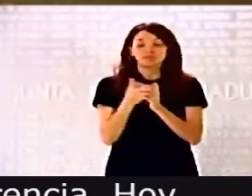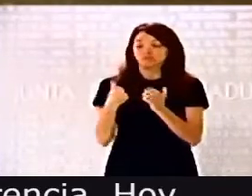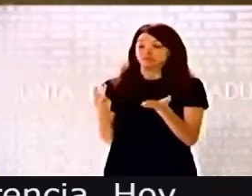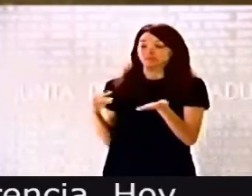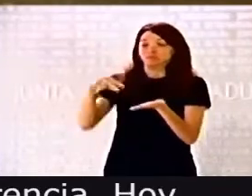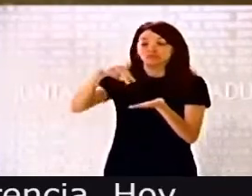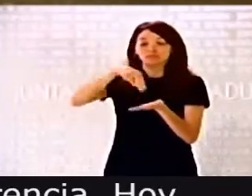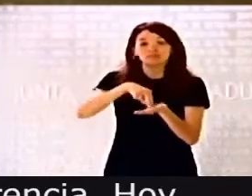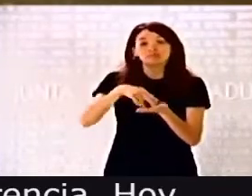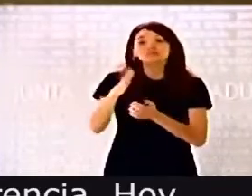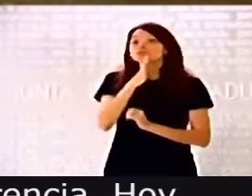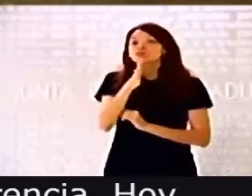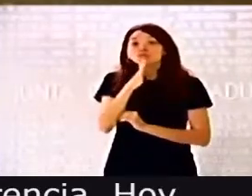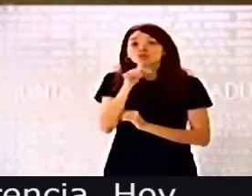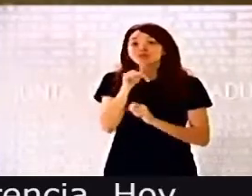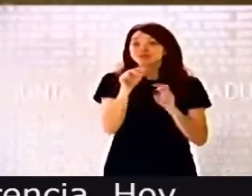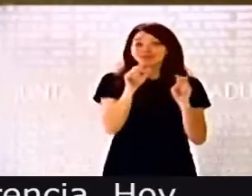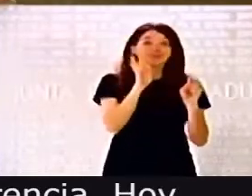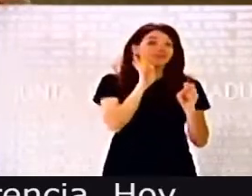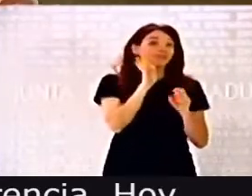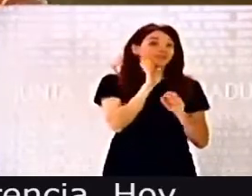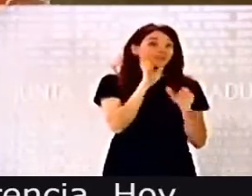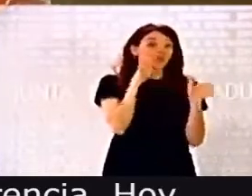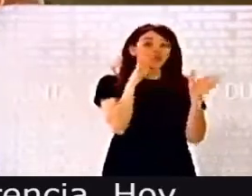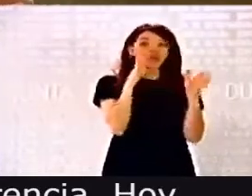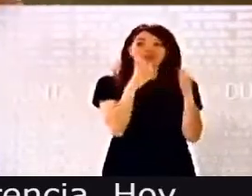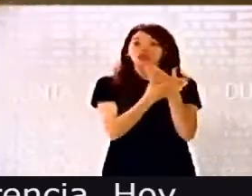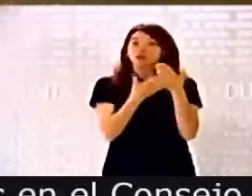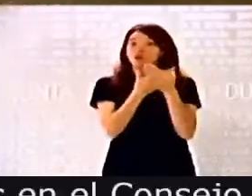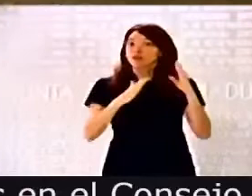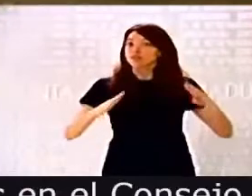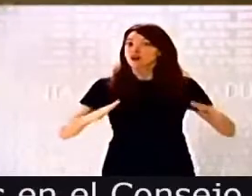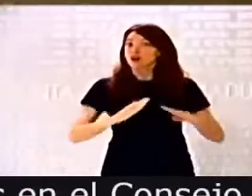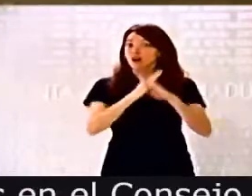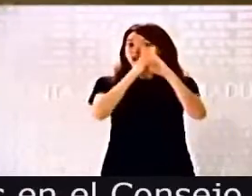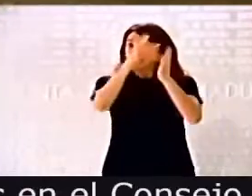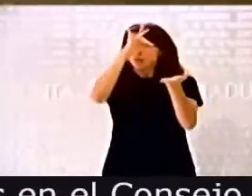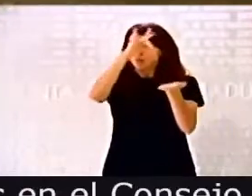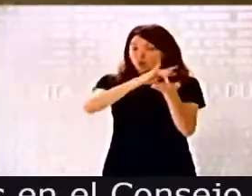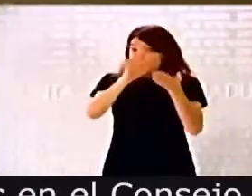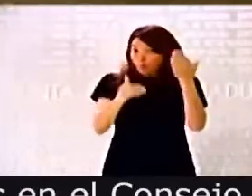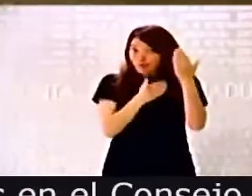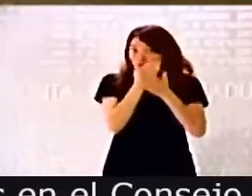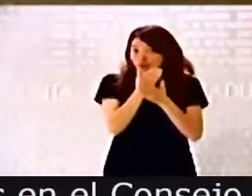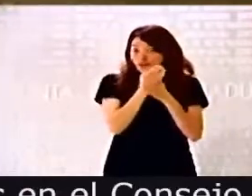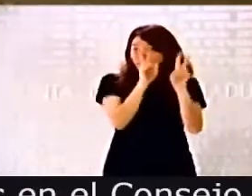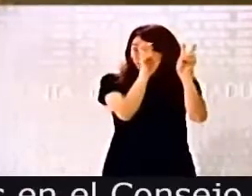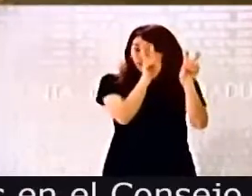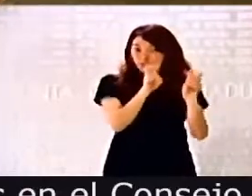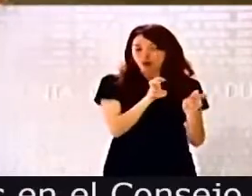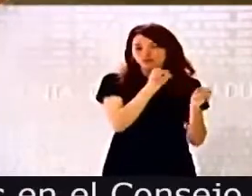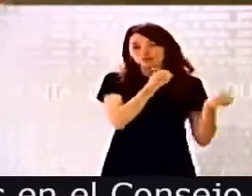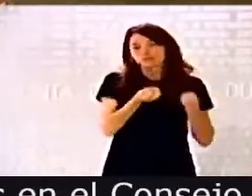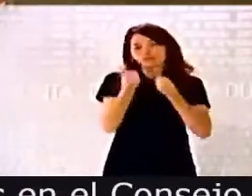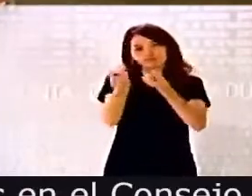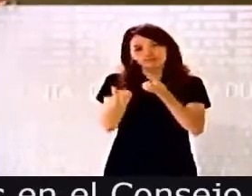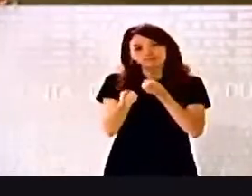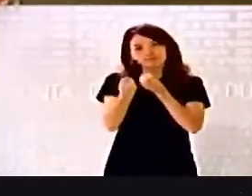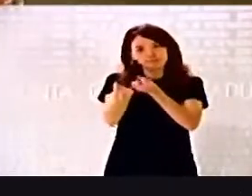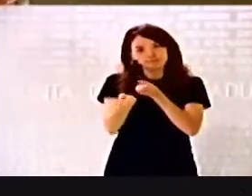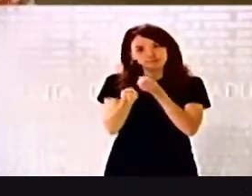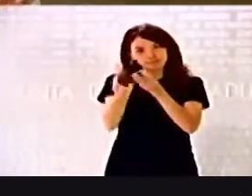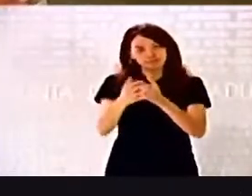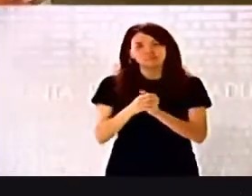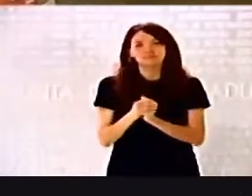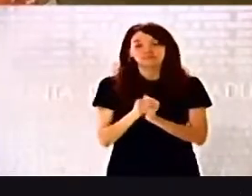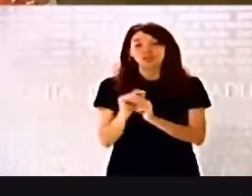los asuntos abordados en el Consejo de Gobierno extraordinario celebrado esta mañana. En primer lugar, se ha comunicado